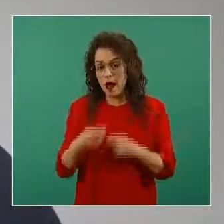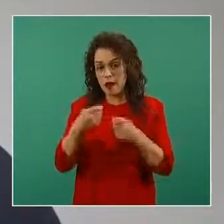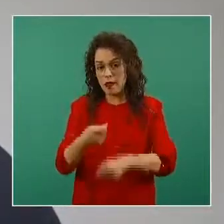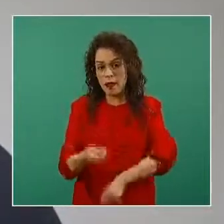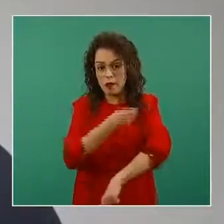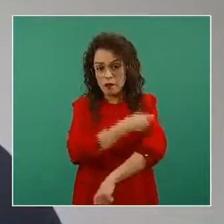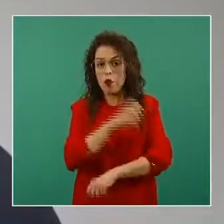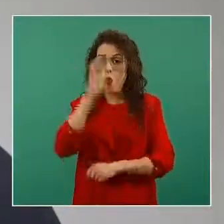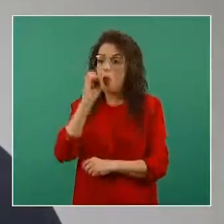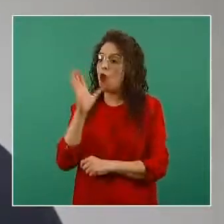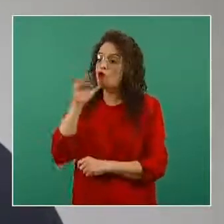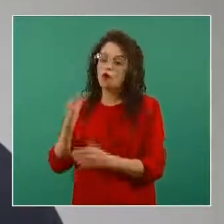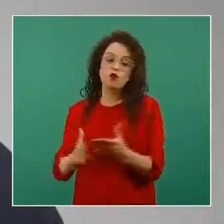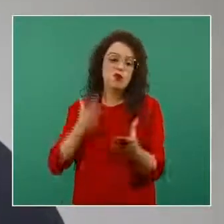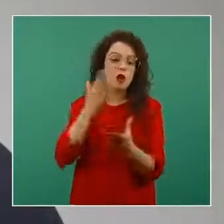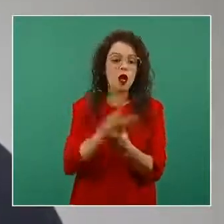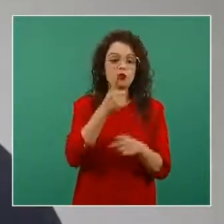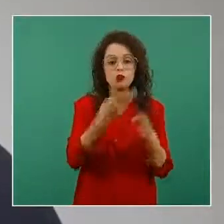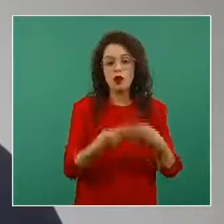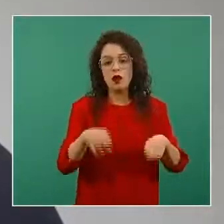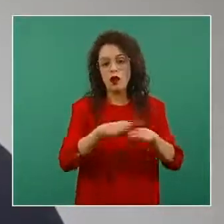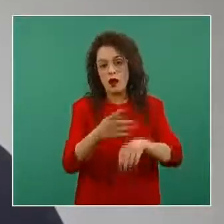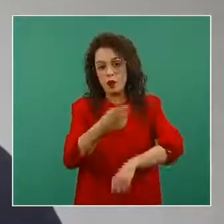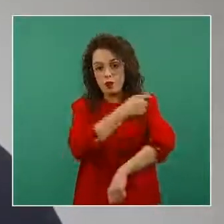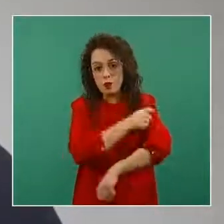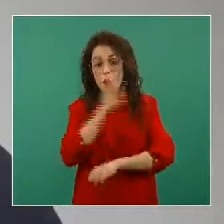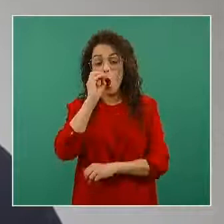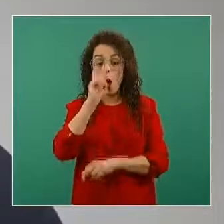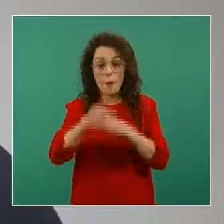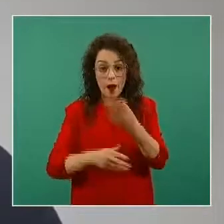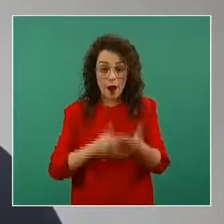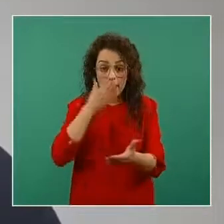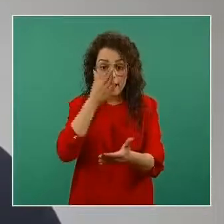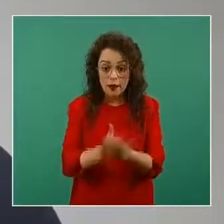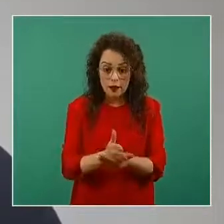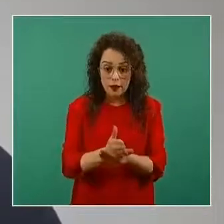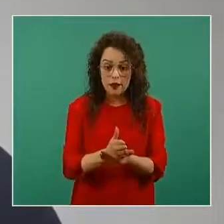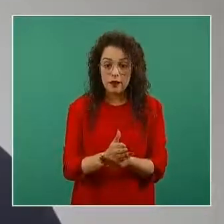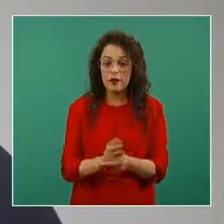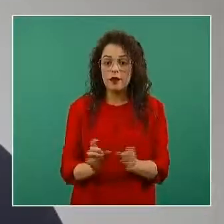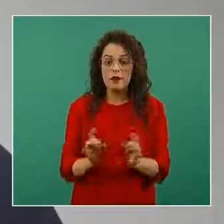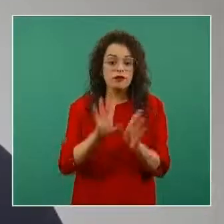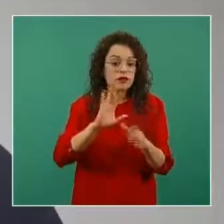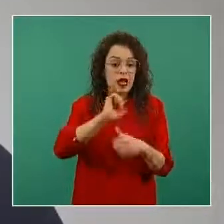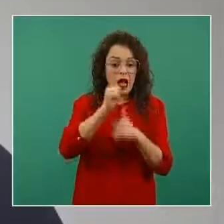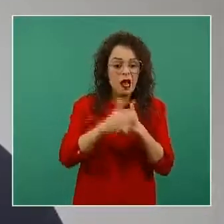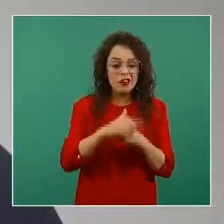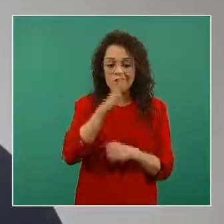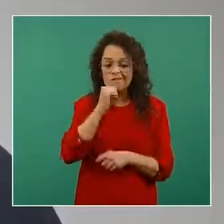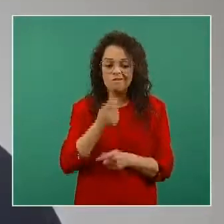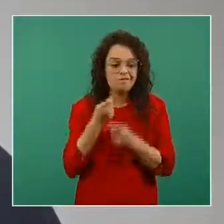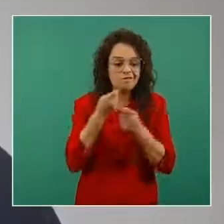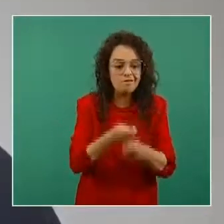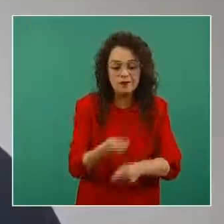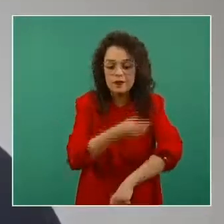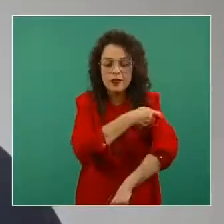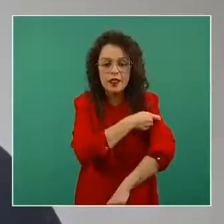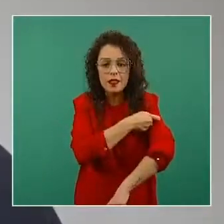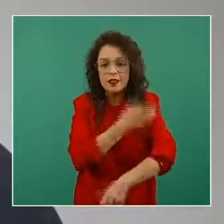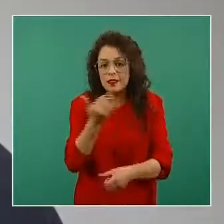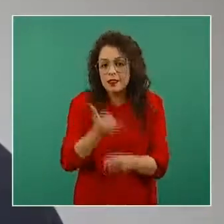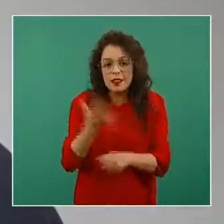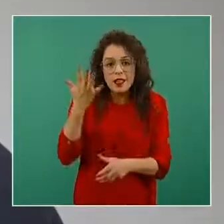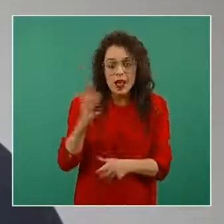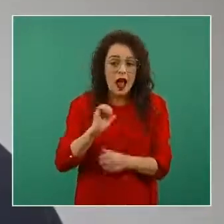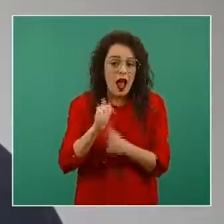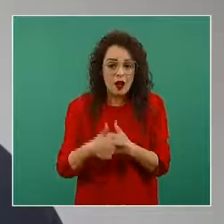su domicilio, o al hacerlo la persona tenía alguna condición que no permitió vacunarse, no se preocupen, pueden